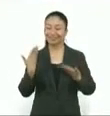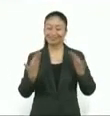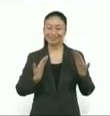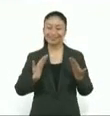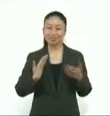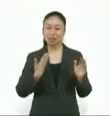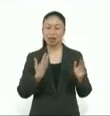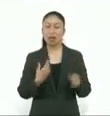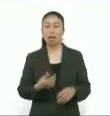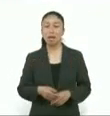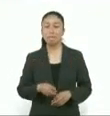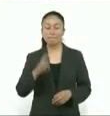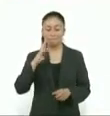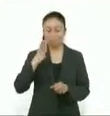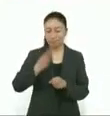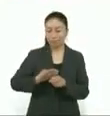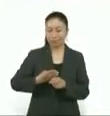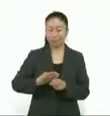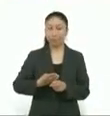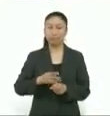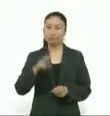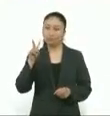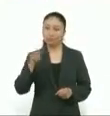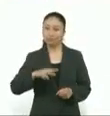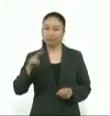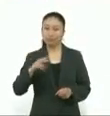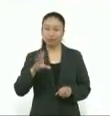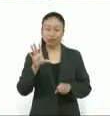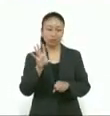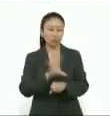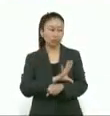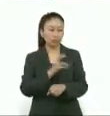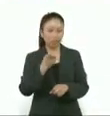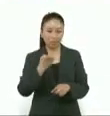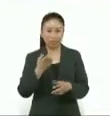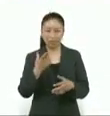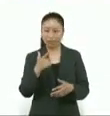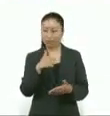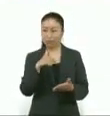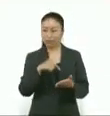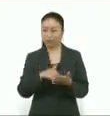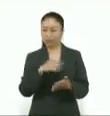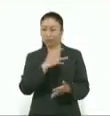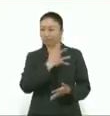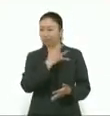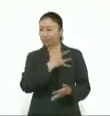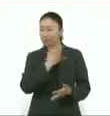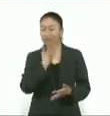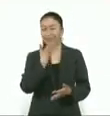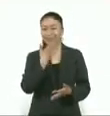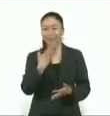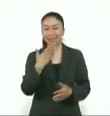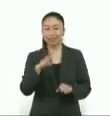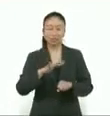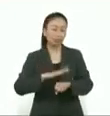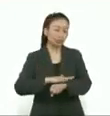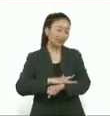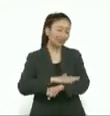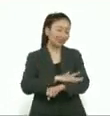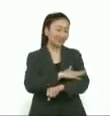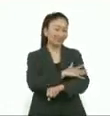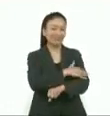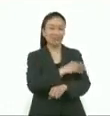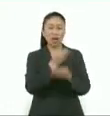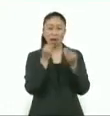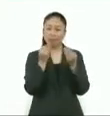verdad, la energía que se transpira y se respira en este lugar es maravillosa. Me llena de emoción saber que